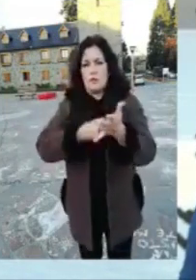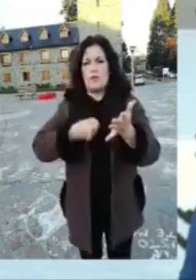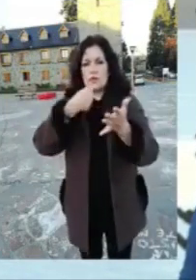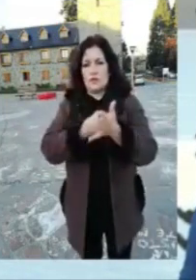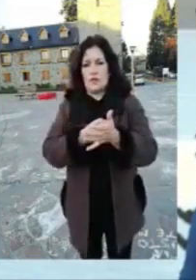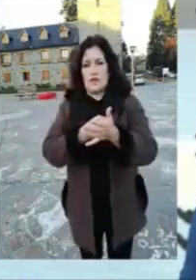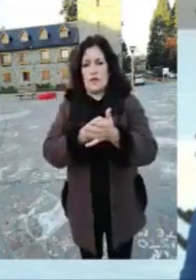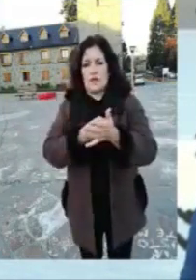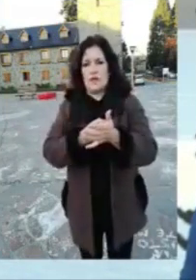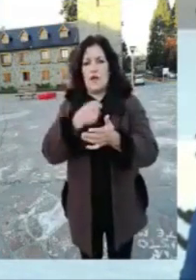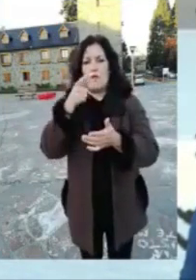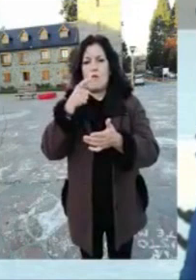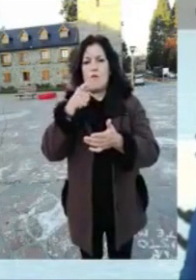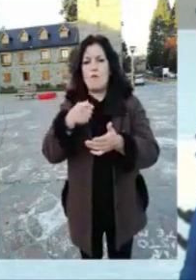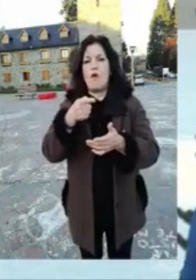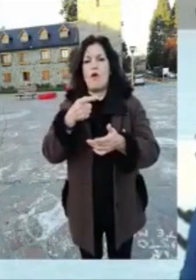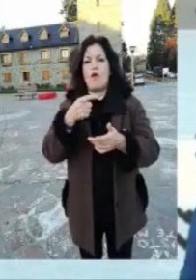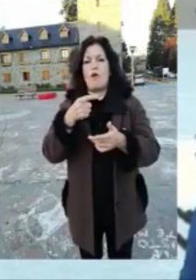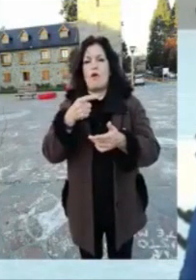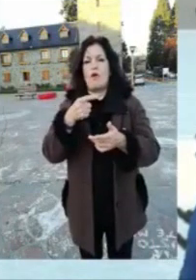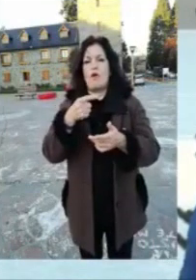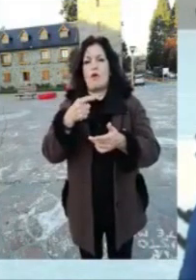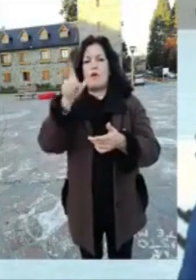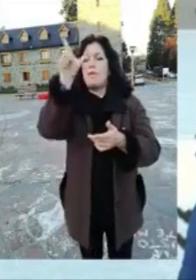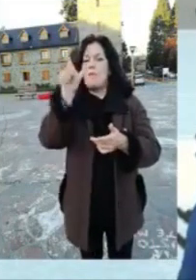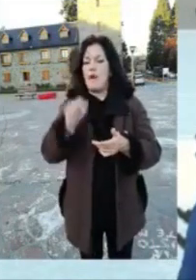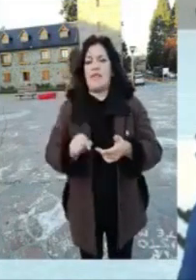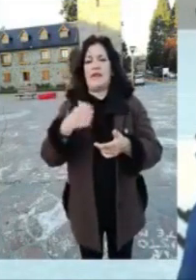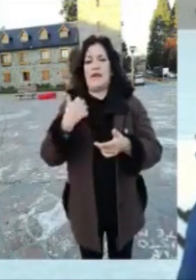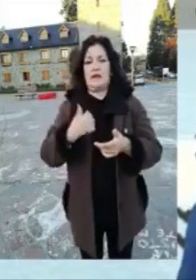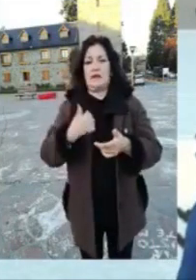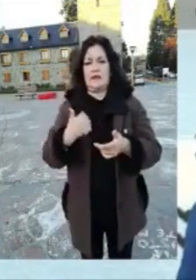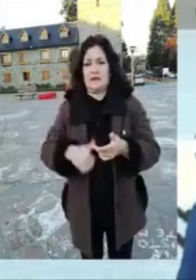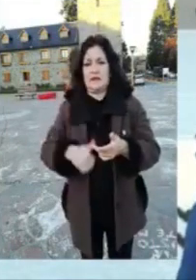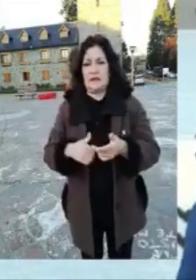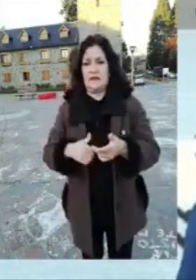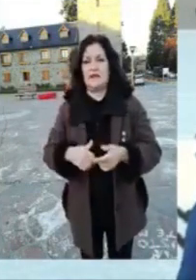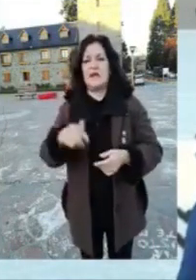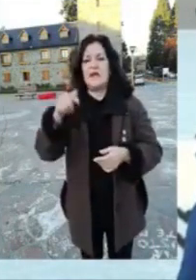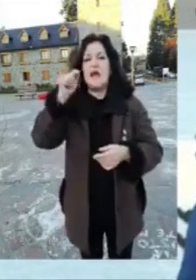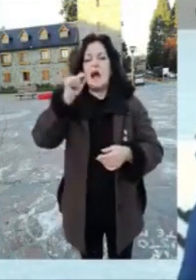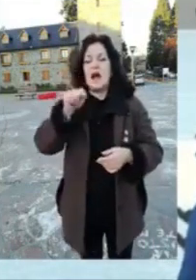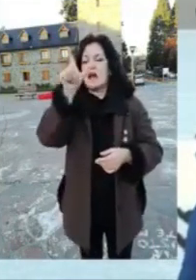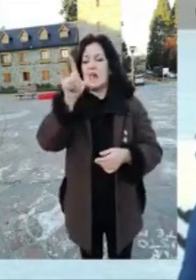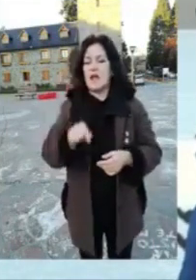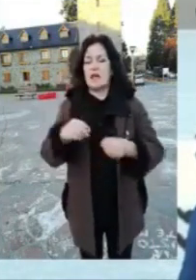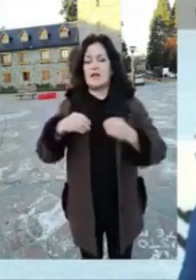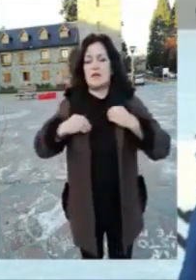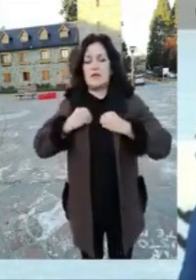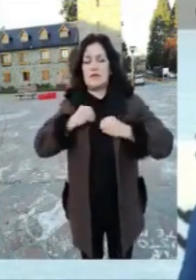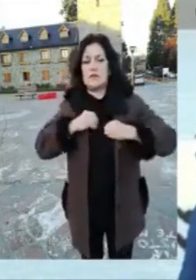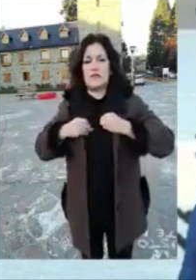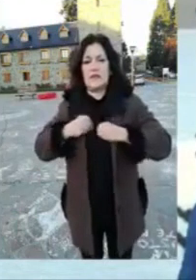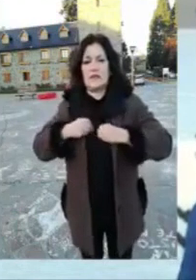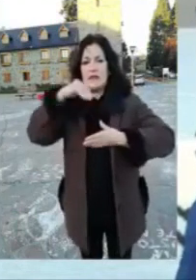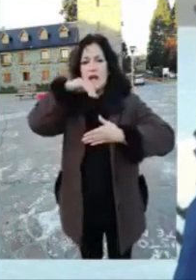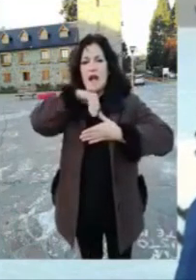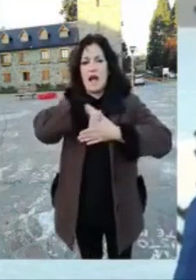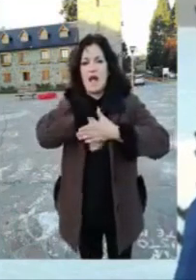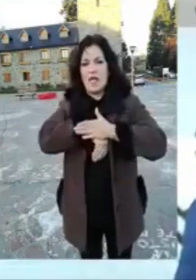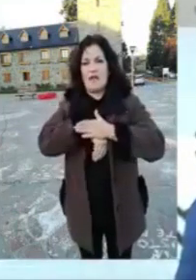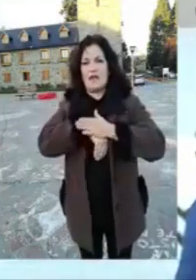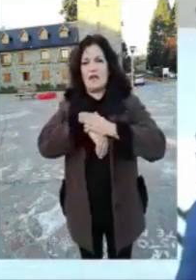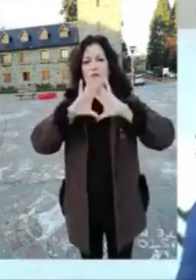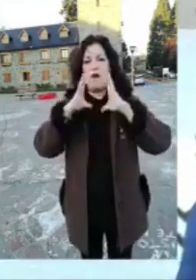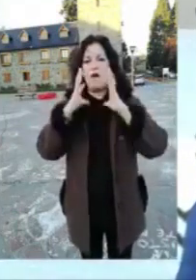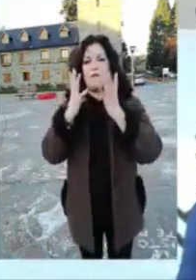por esa simbología por esa palabra que se llamaba patria que consolidaba un sentir que como empezaba a considerar un